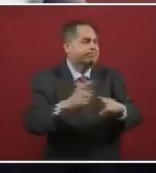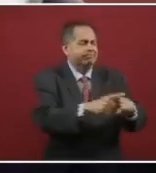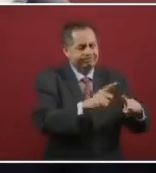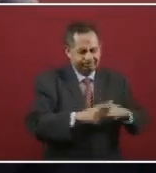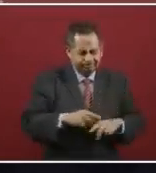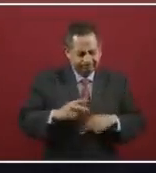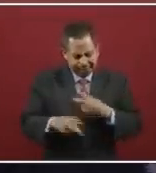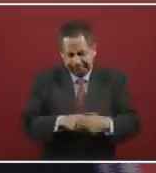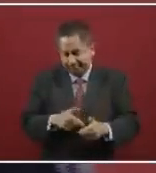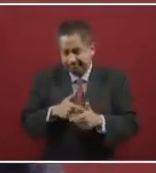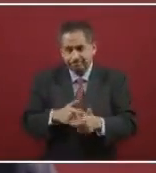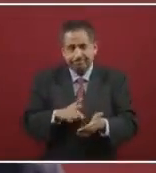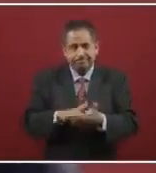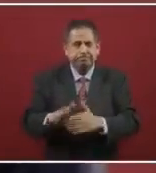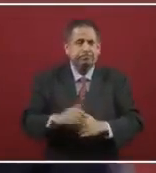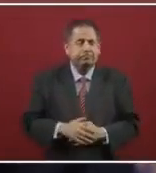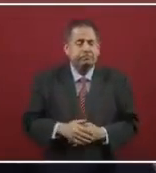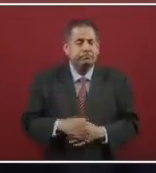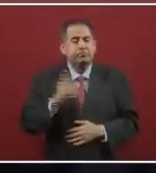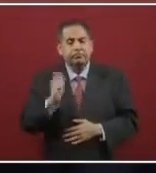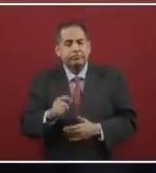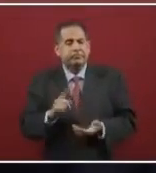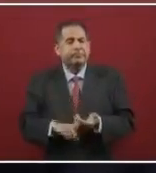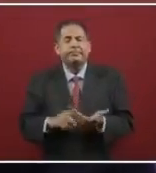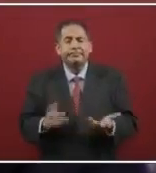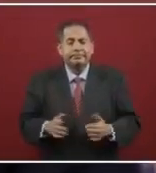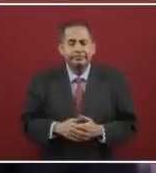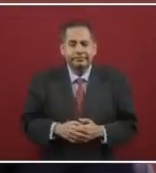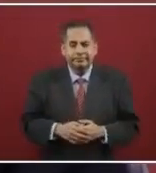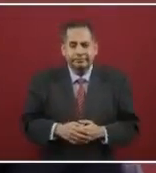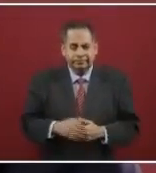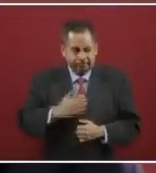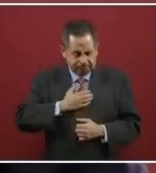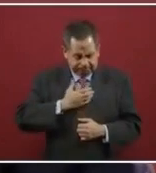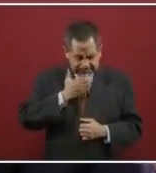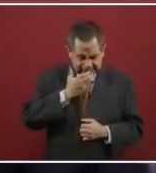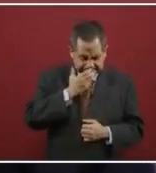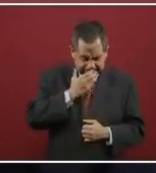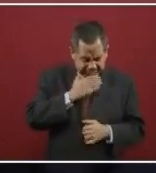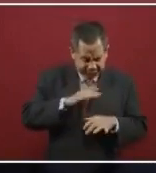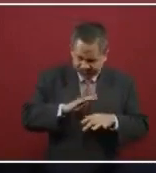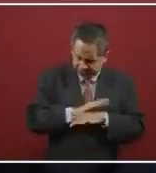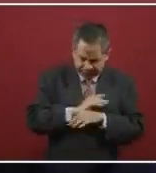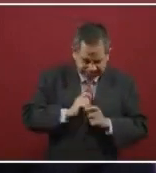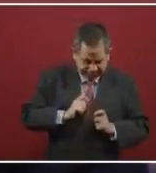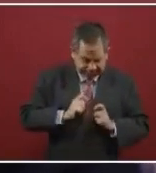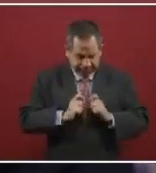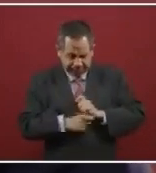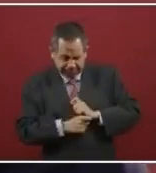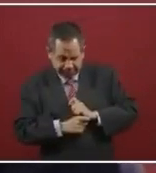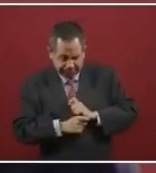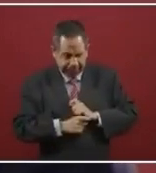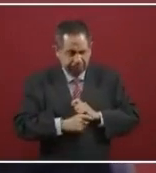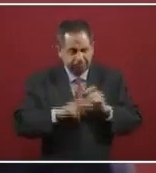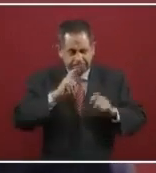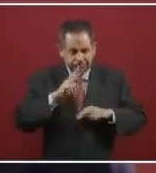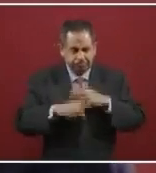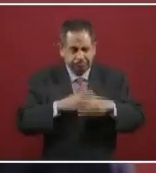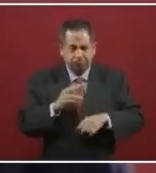hasta cambiando nuestros comportamientos, se contribuye a la